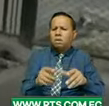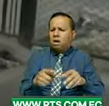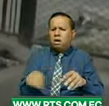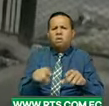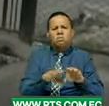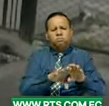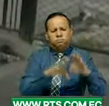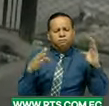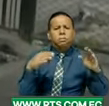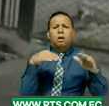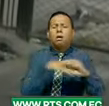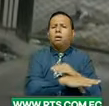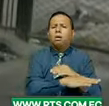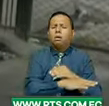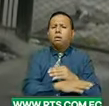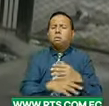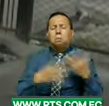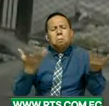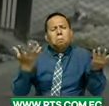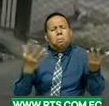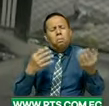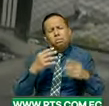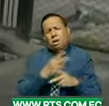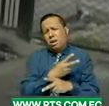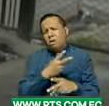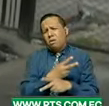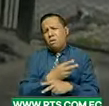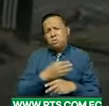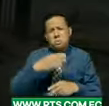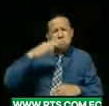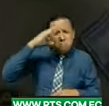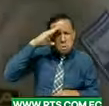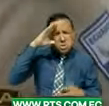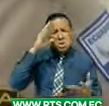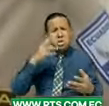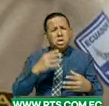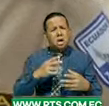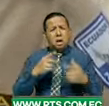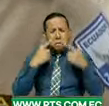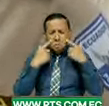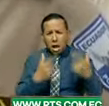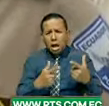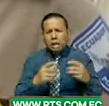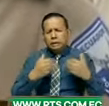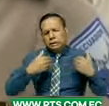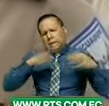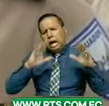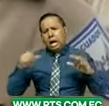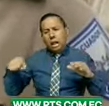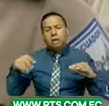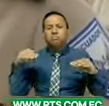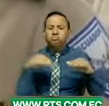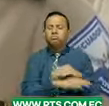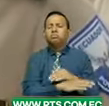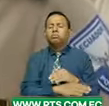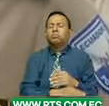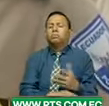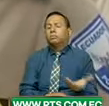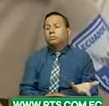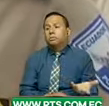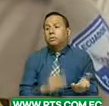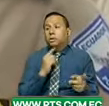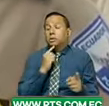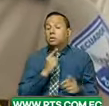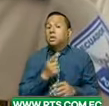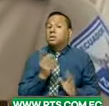ambientes terribles, ni con guardia, ni con policía, ni con aparato se puede. Indican que había sido amenazado por